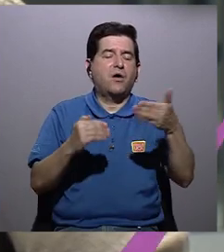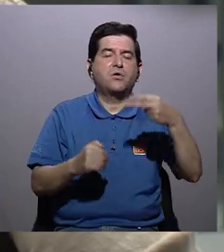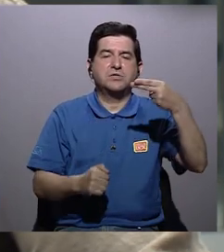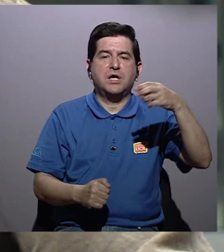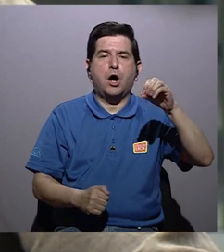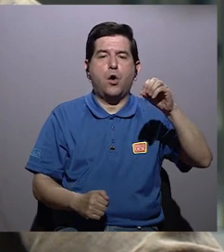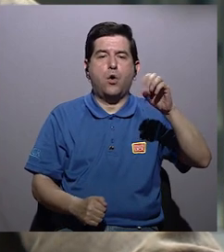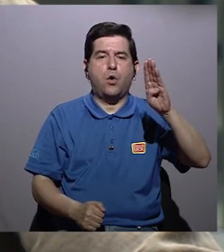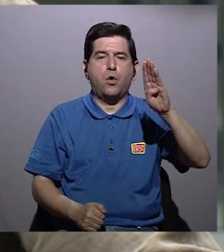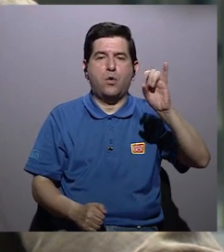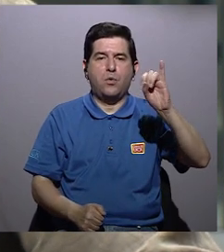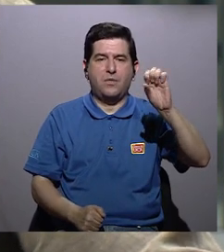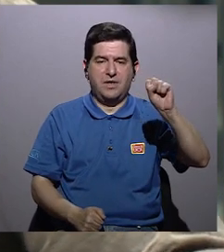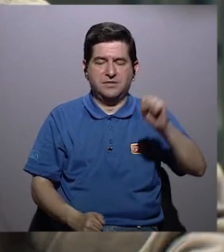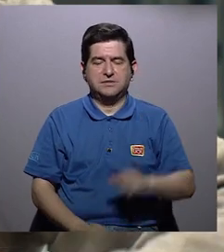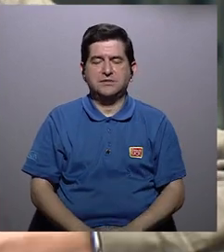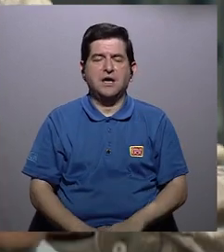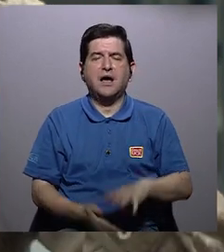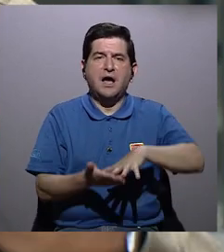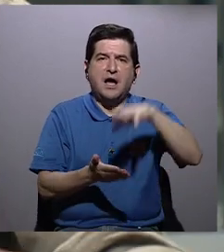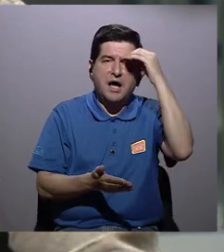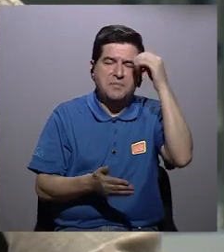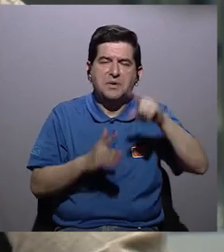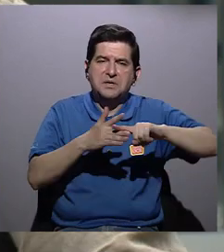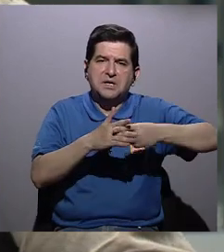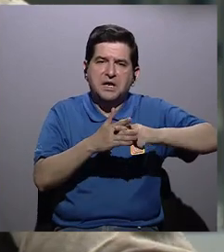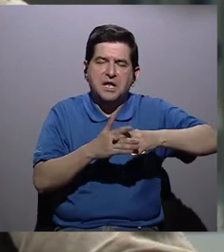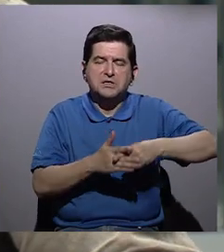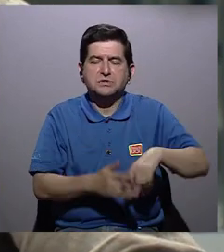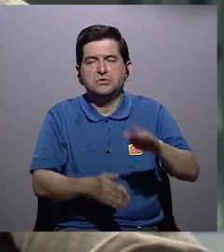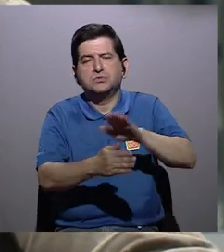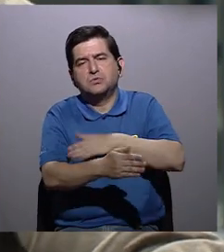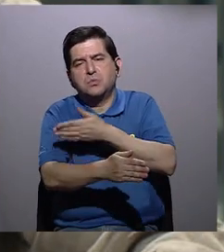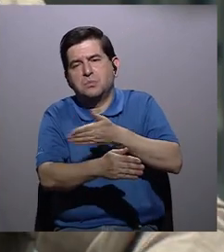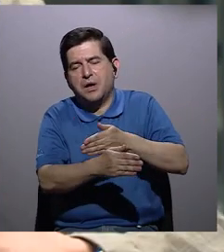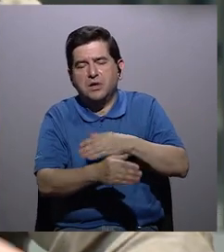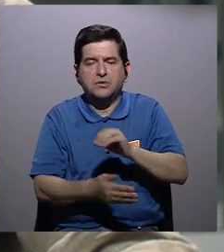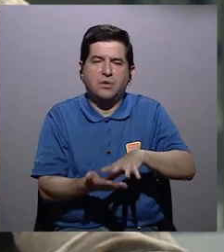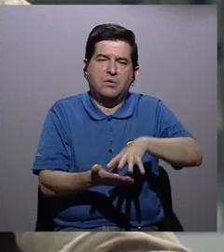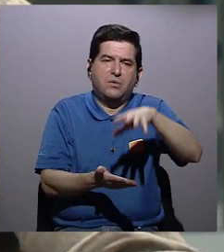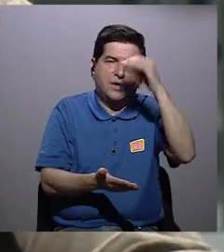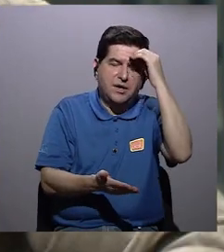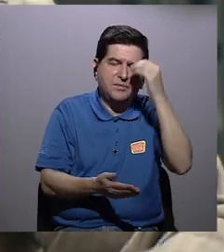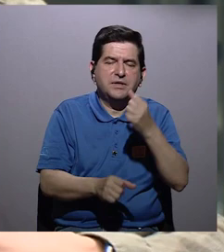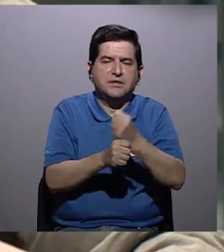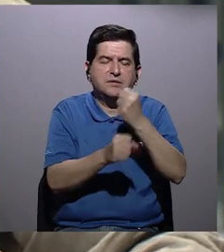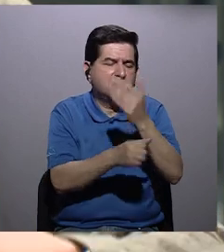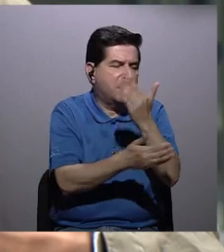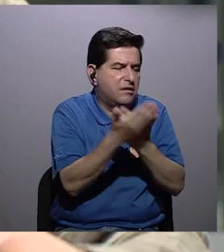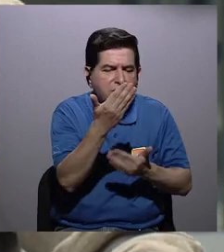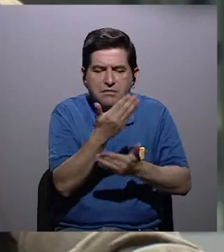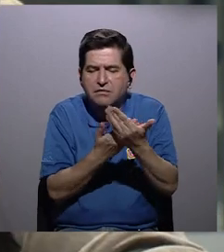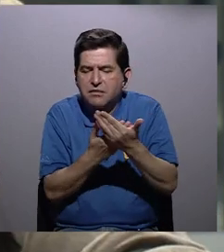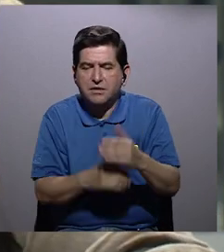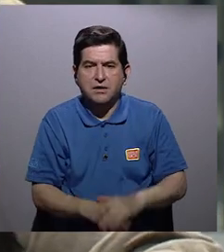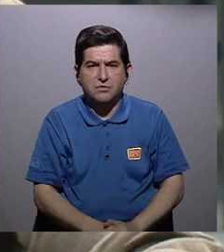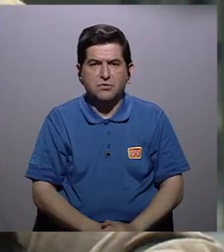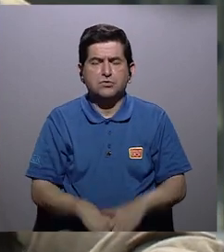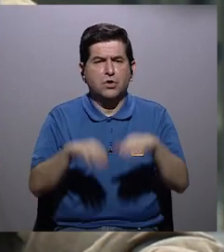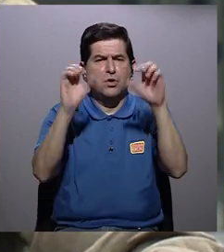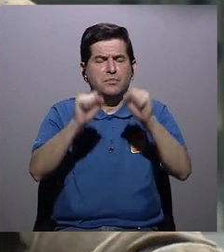aprendizaje de un instrumento, aprendizaje de manualidades,